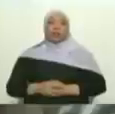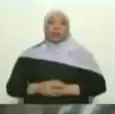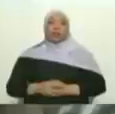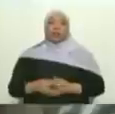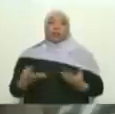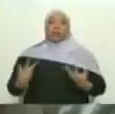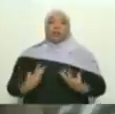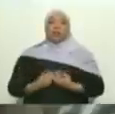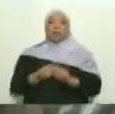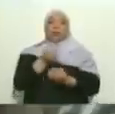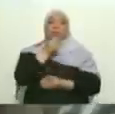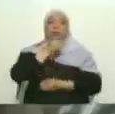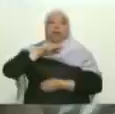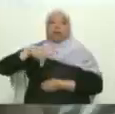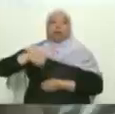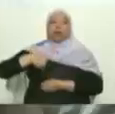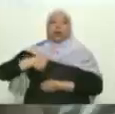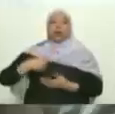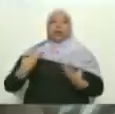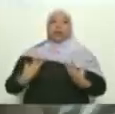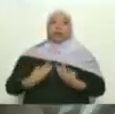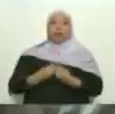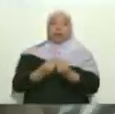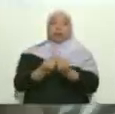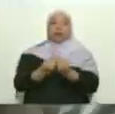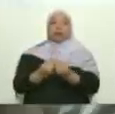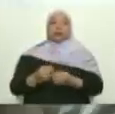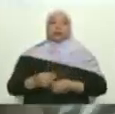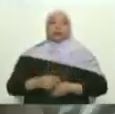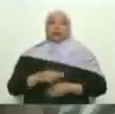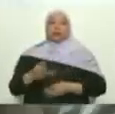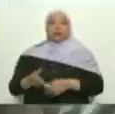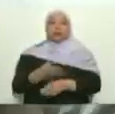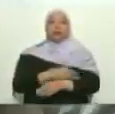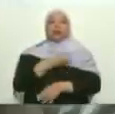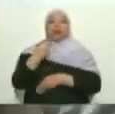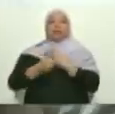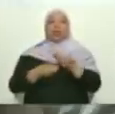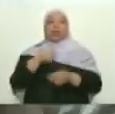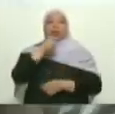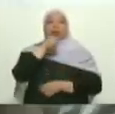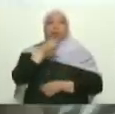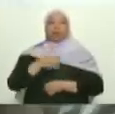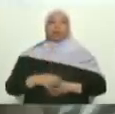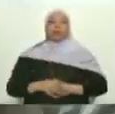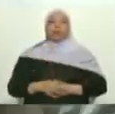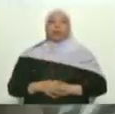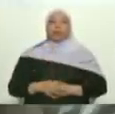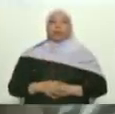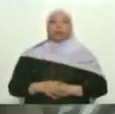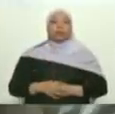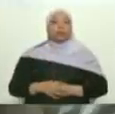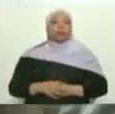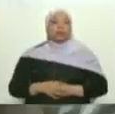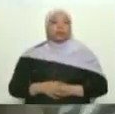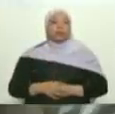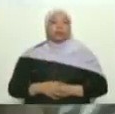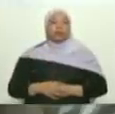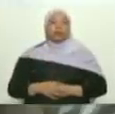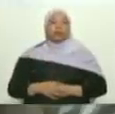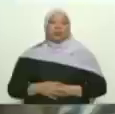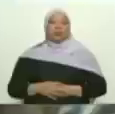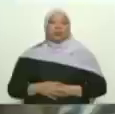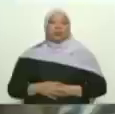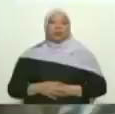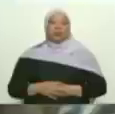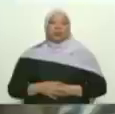heridos, producto también de ese intento de este sujeto de llevar a Venezuela a una guerra civil.